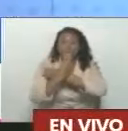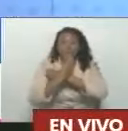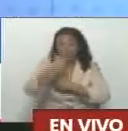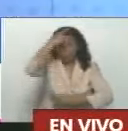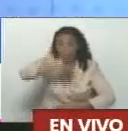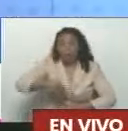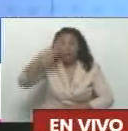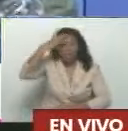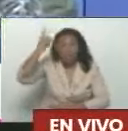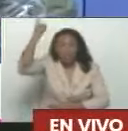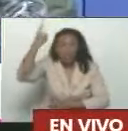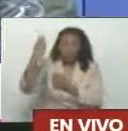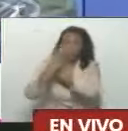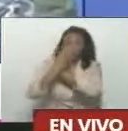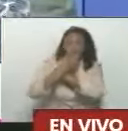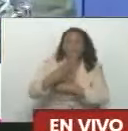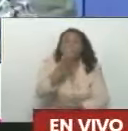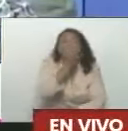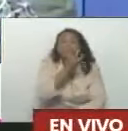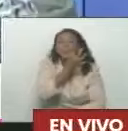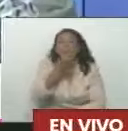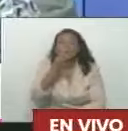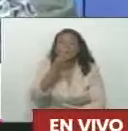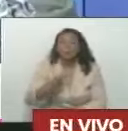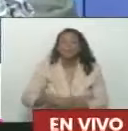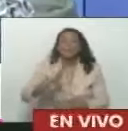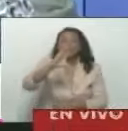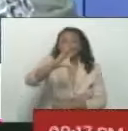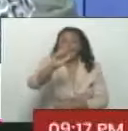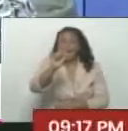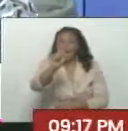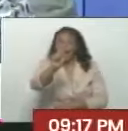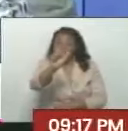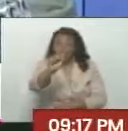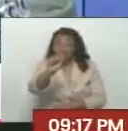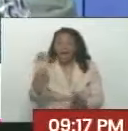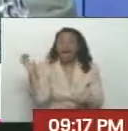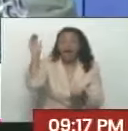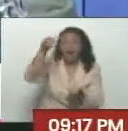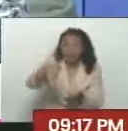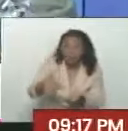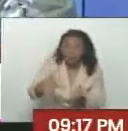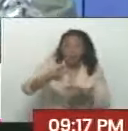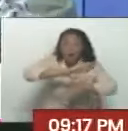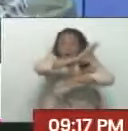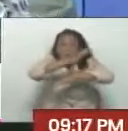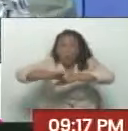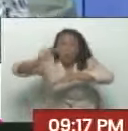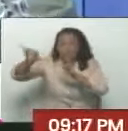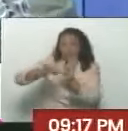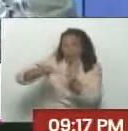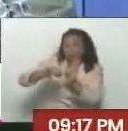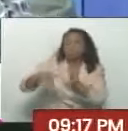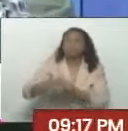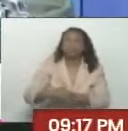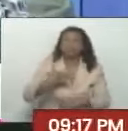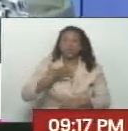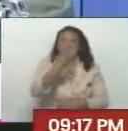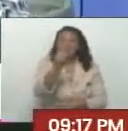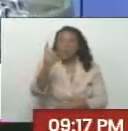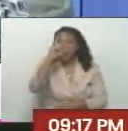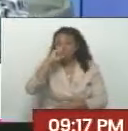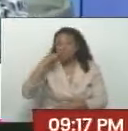bailar. Entonces, además de eso, bueno, en Cata. En Cata. Y imagínese, si yo tengo